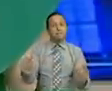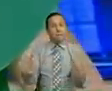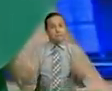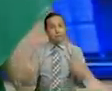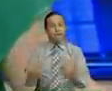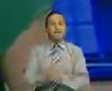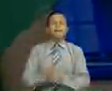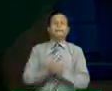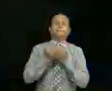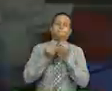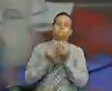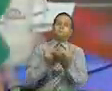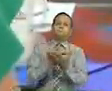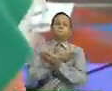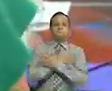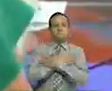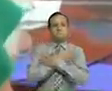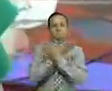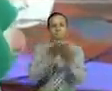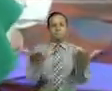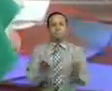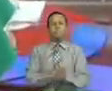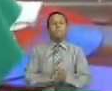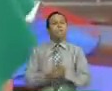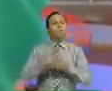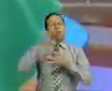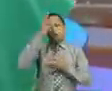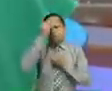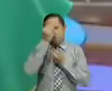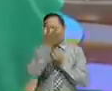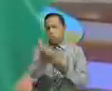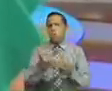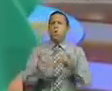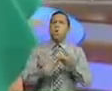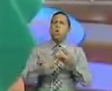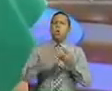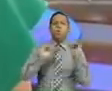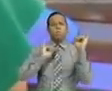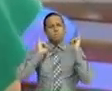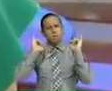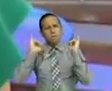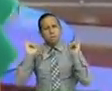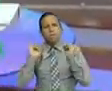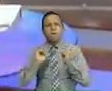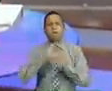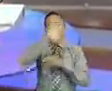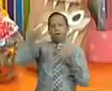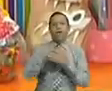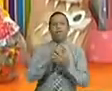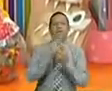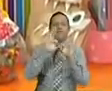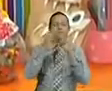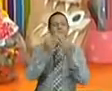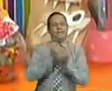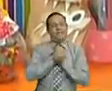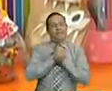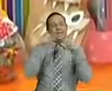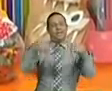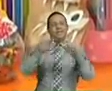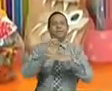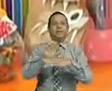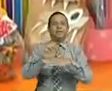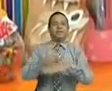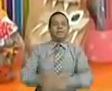brindar lo mejor. Todo en uno, información y entretenimiento hecho con mucho amor para todas las familias de mi país. Informó Rosalena